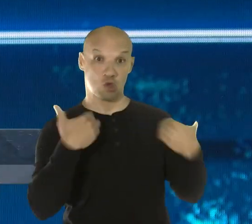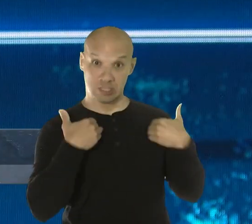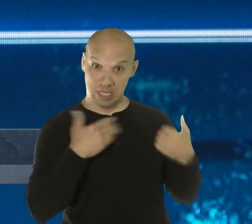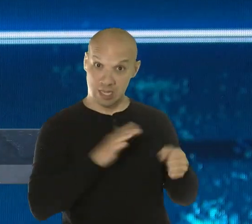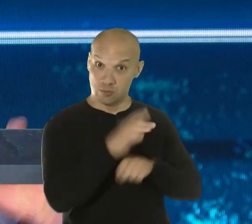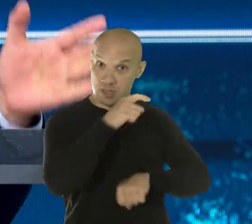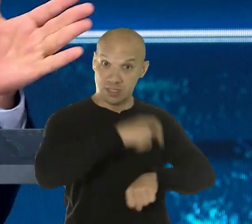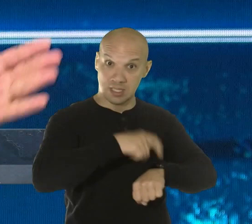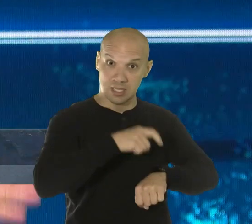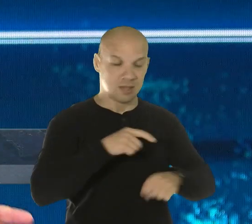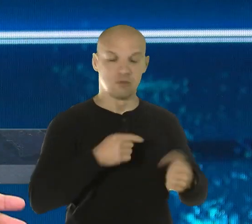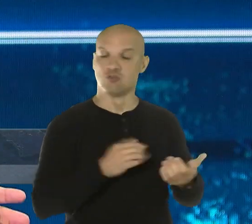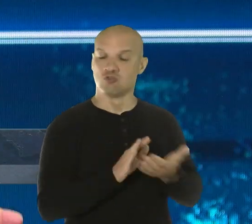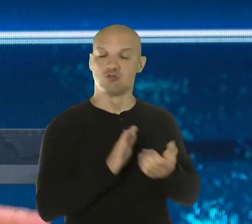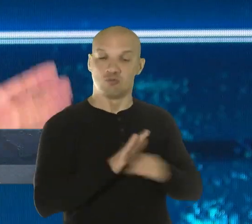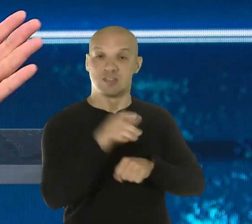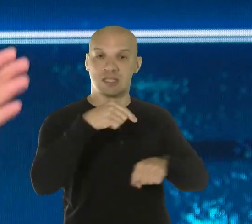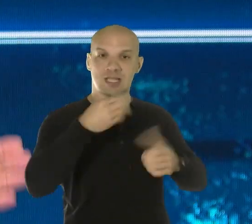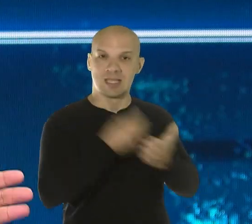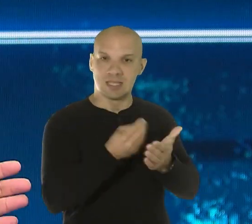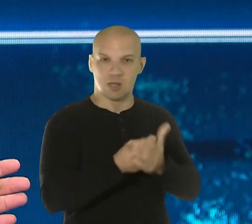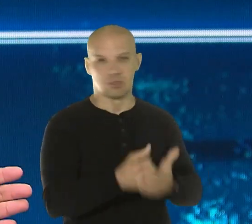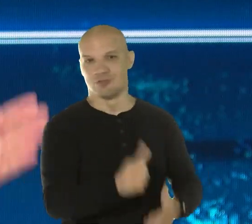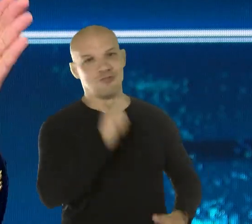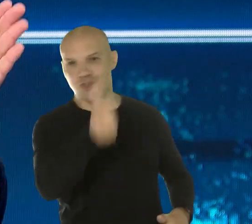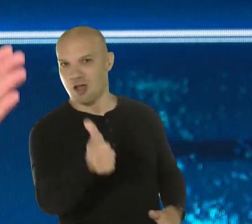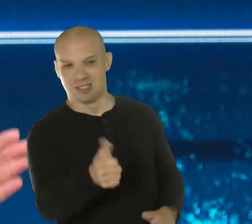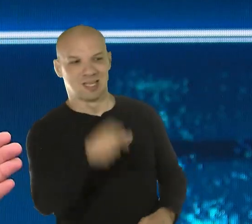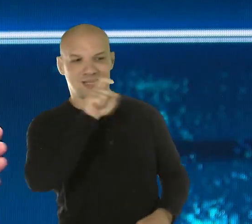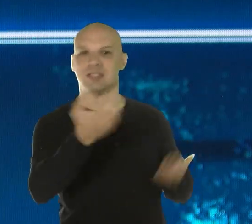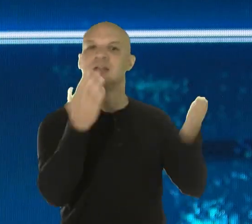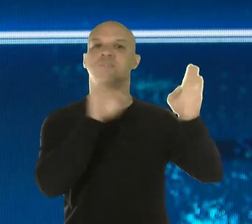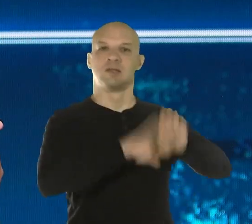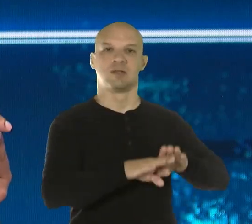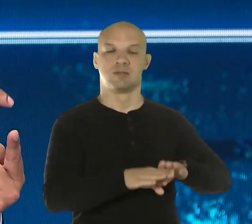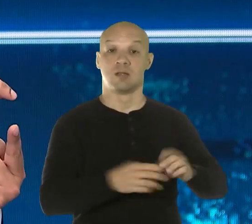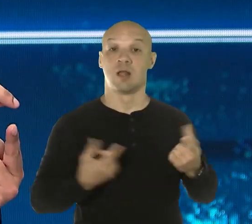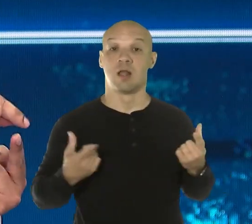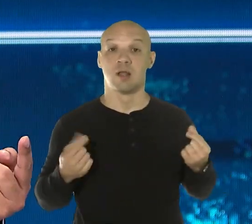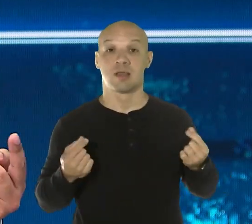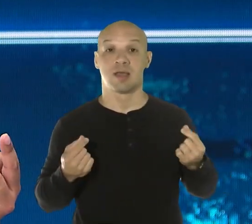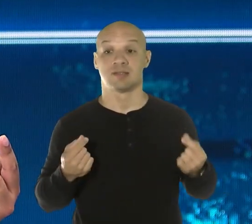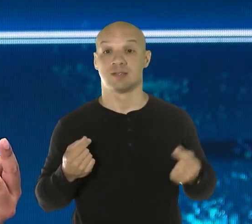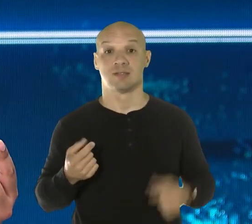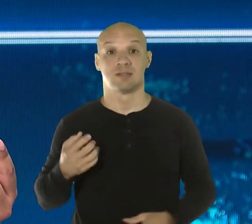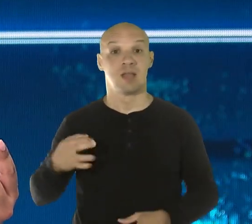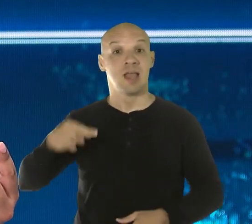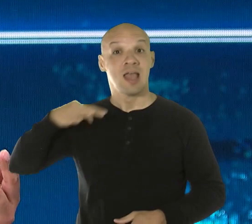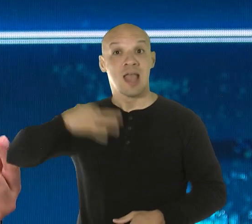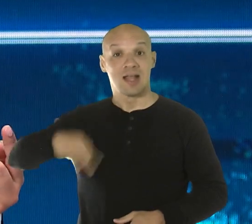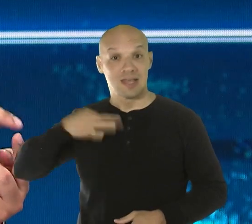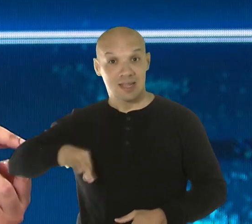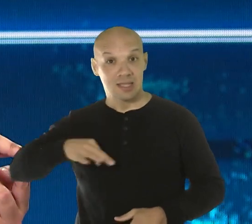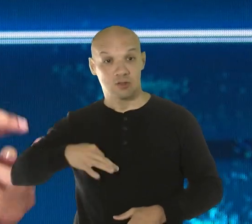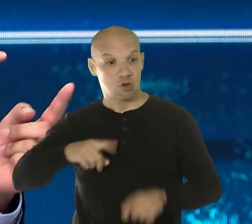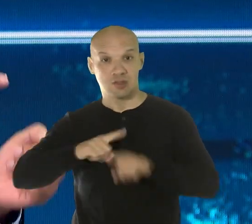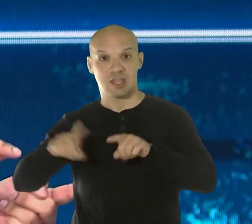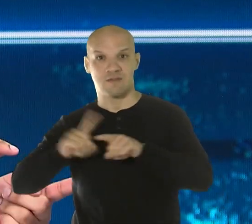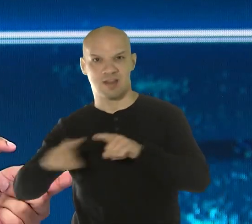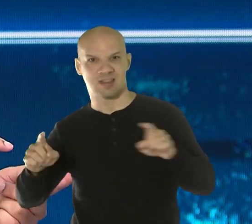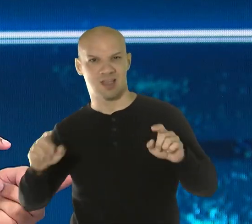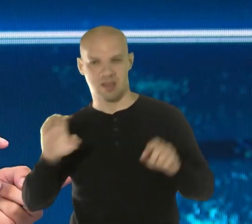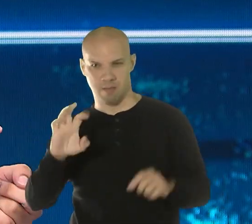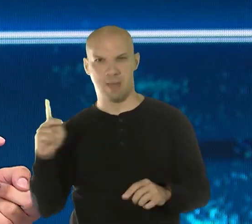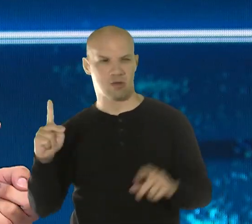para todos, por lo tanto va a tener que cerrar. ¿Y qué va a pasar ahí? Se va a detener el crédito interbancario y se